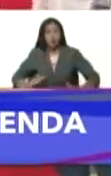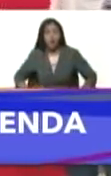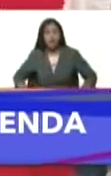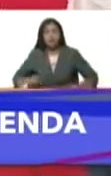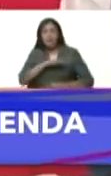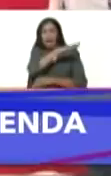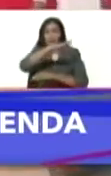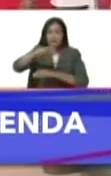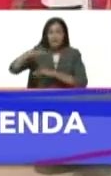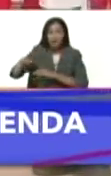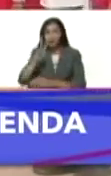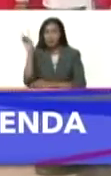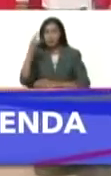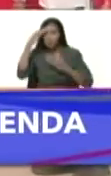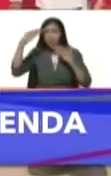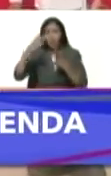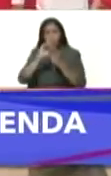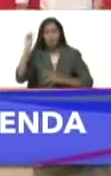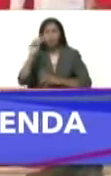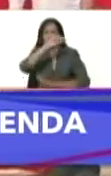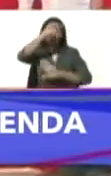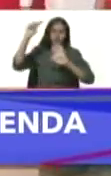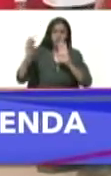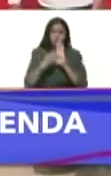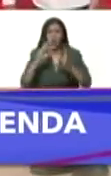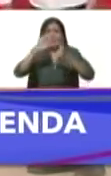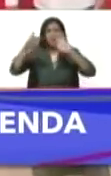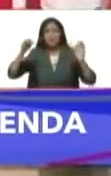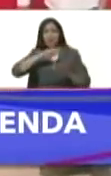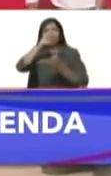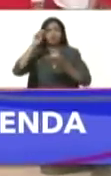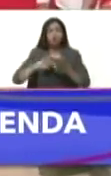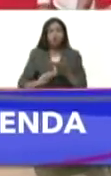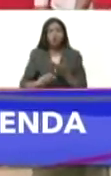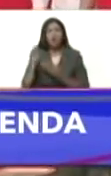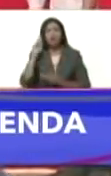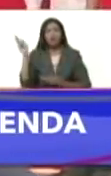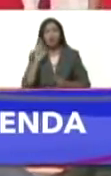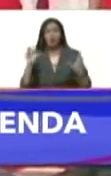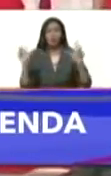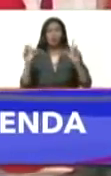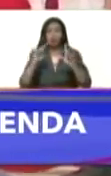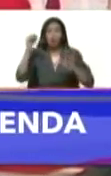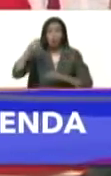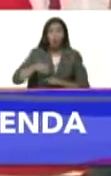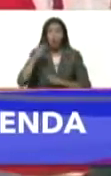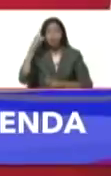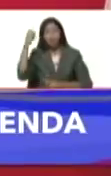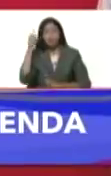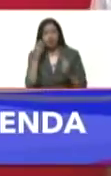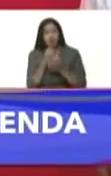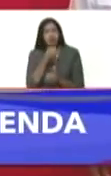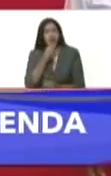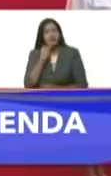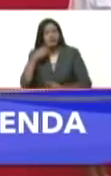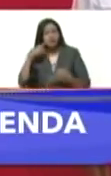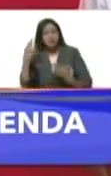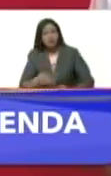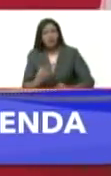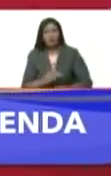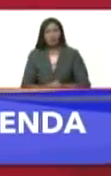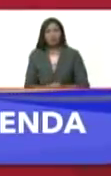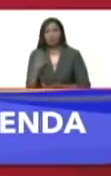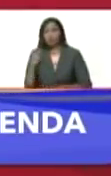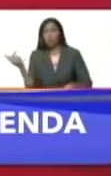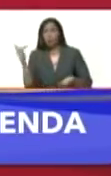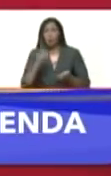llano venezolano. Mi saludo a Venezuela entera. Estamos en cadena nacional de radio y televisión hoy en este día tan hermoso.